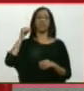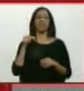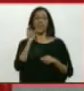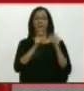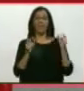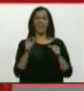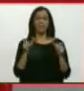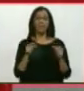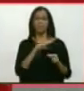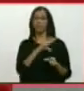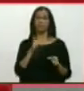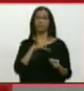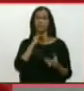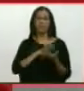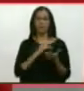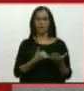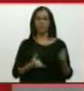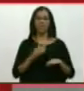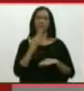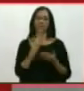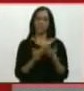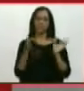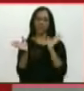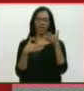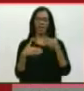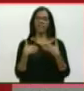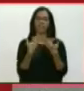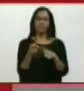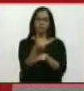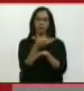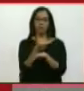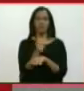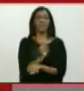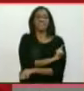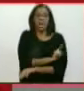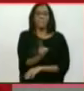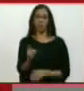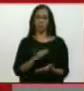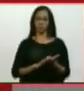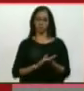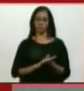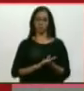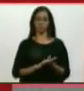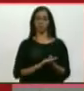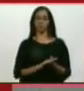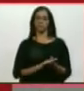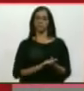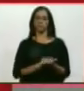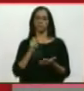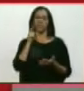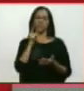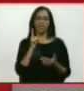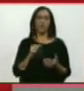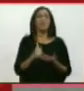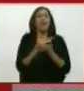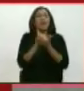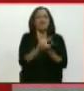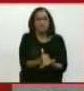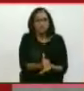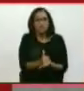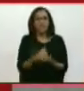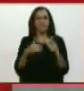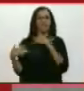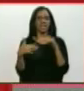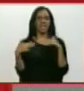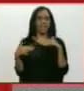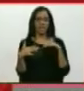una caja que está dando este gobierno, que tampoco es la solución. Es una medida de guerra. Es una medida